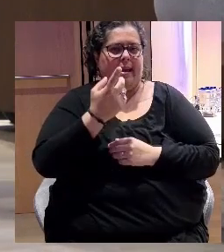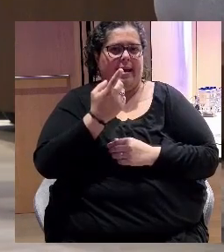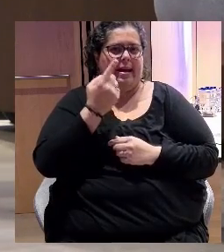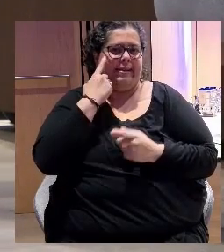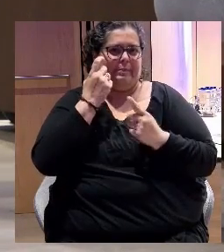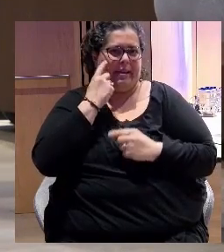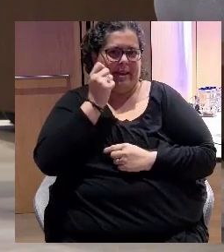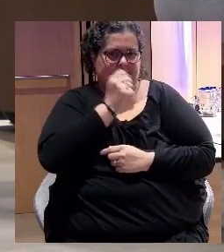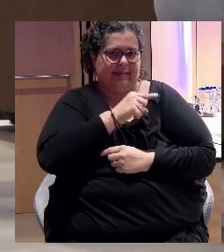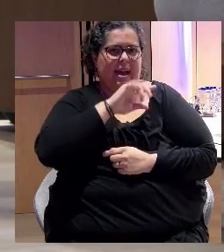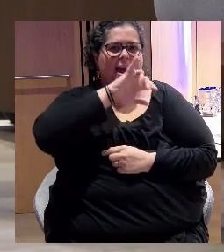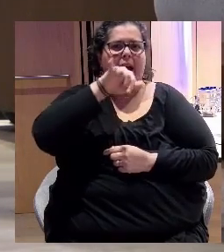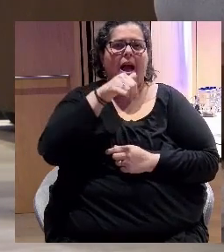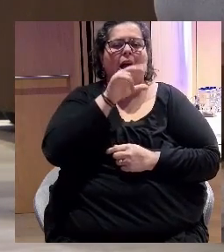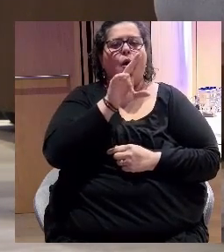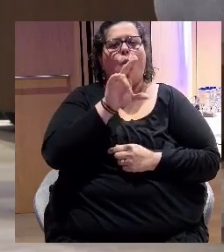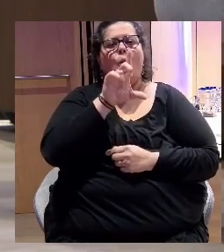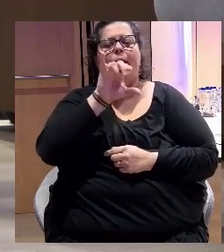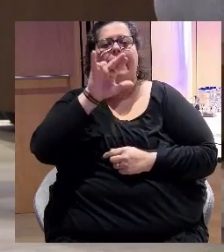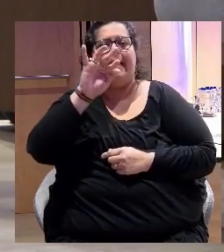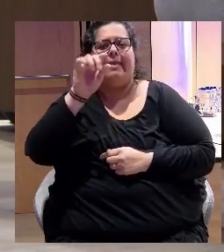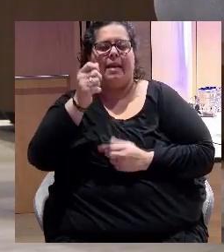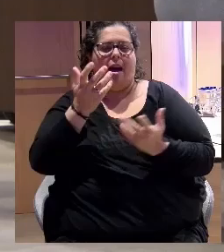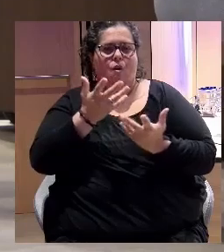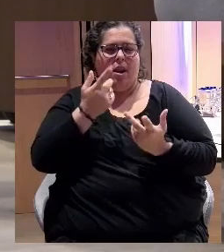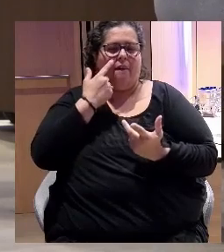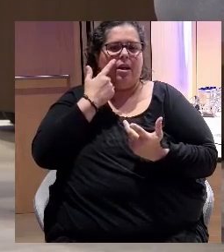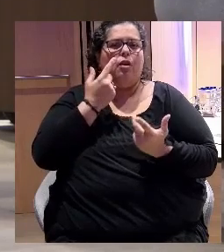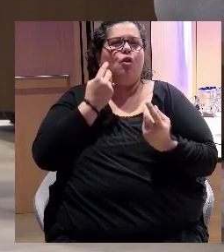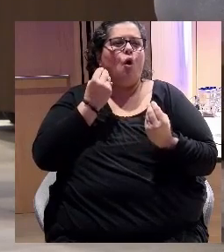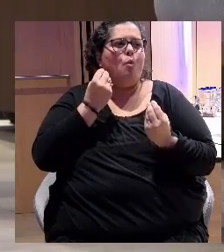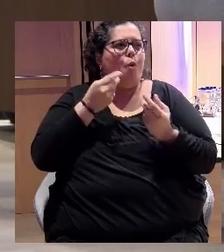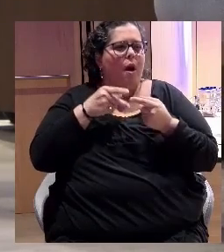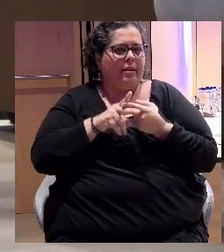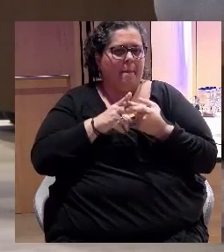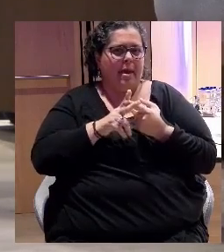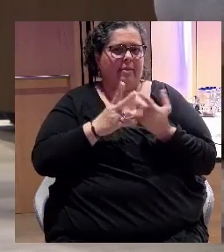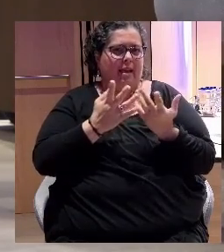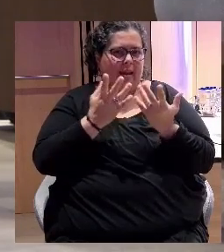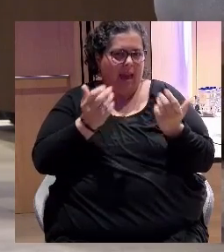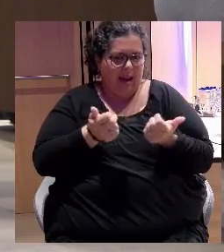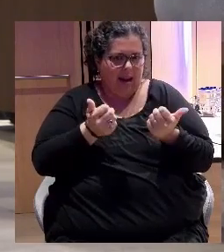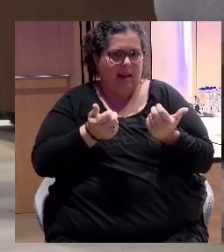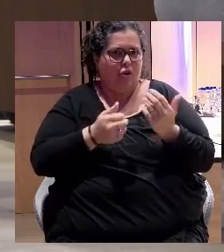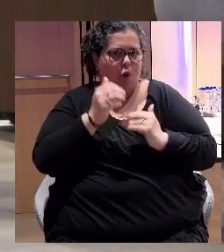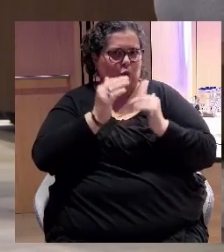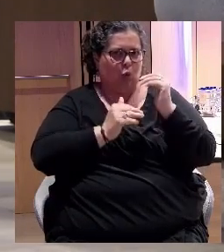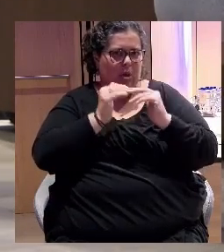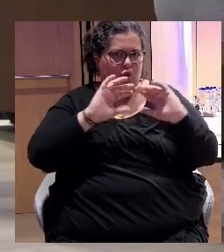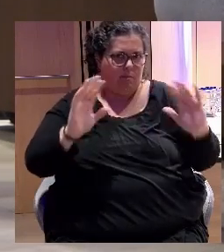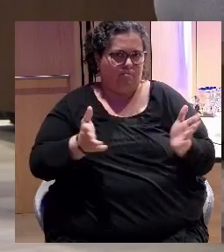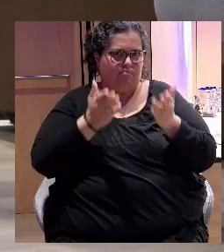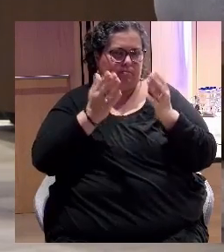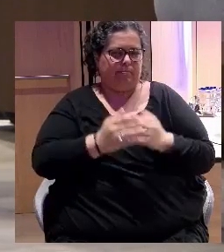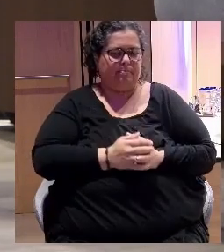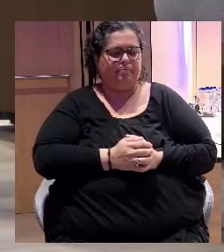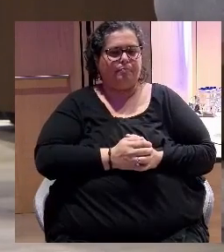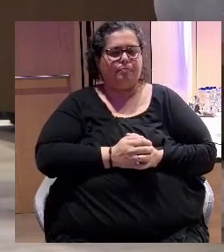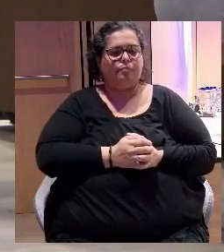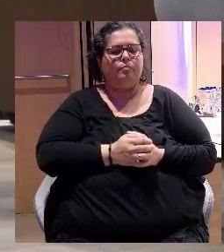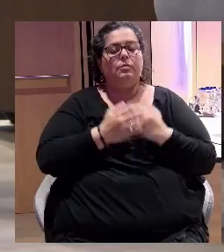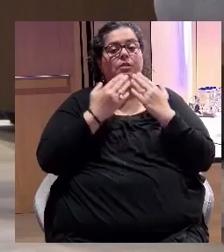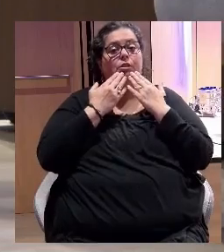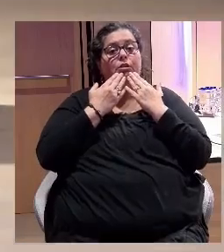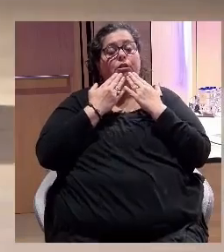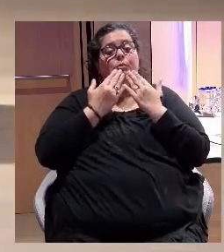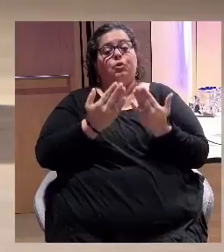materia de transparencia presupuestaria y todo el impulso que le han dado a esa agenda y las herramientas que han construido para fortalecerla. Gracias. Bueno, muchas